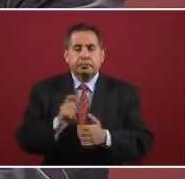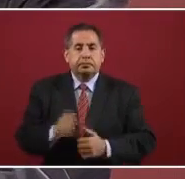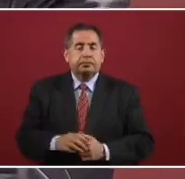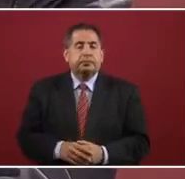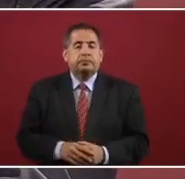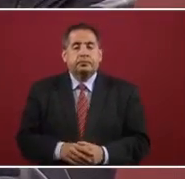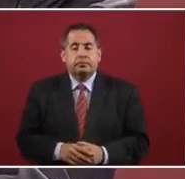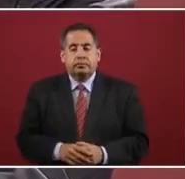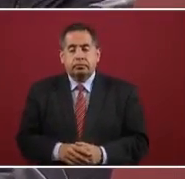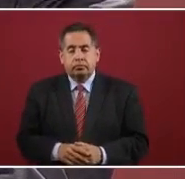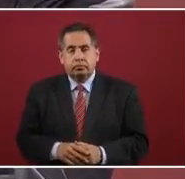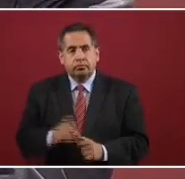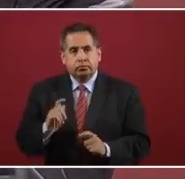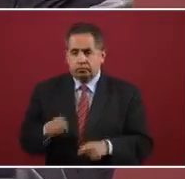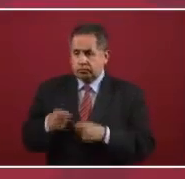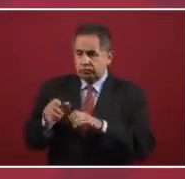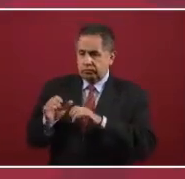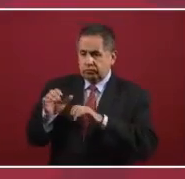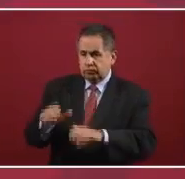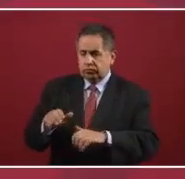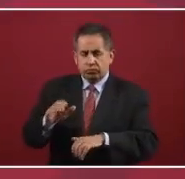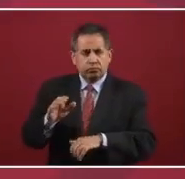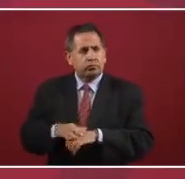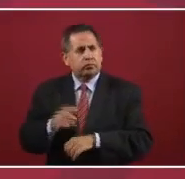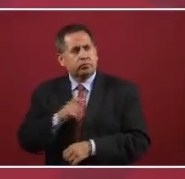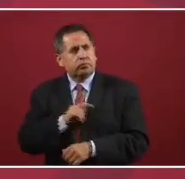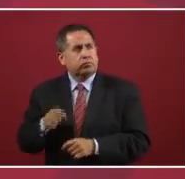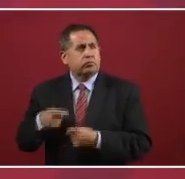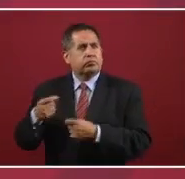de que se contrató a más de